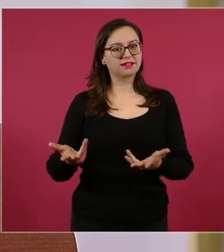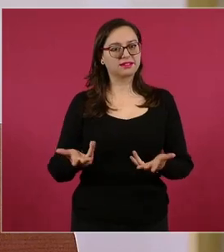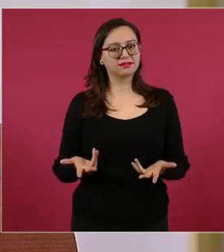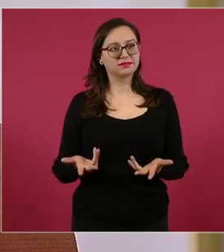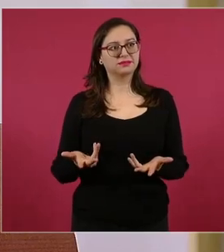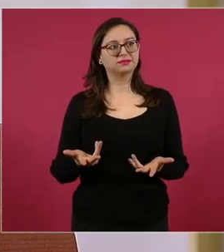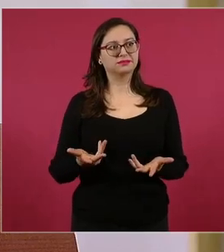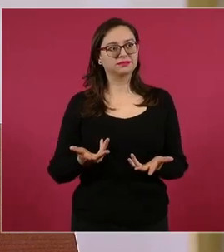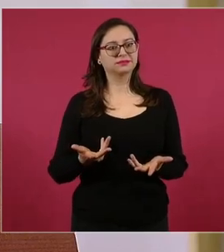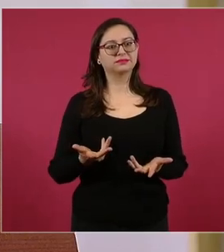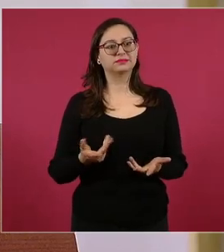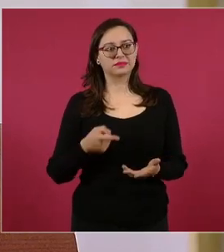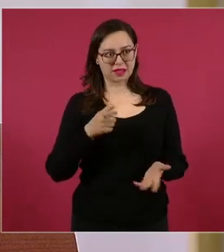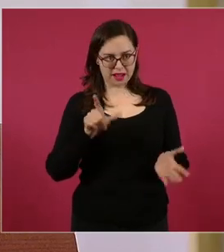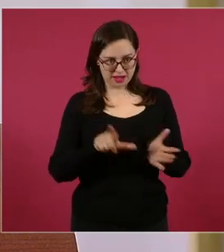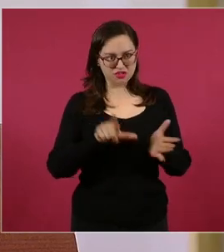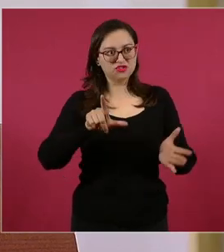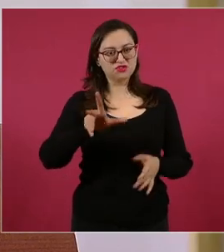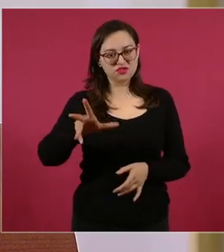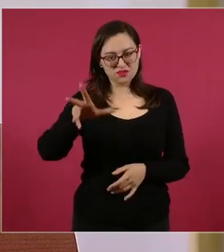Tenga para que aprenda.